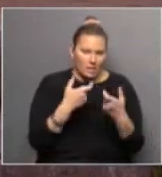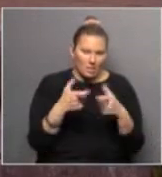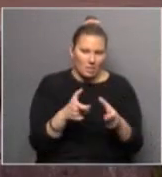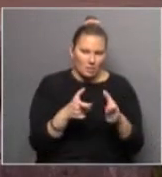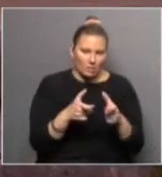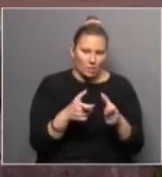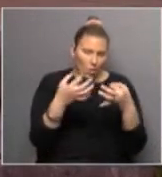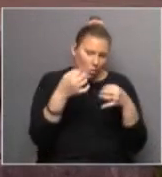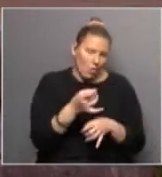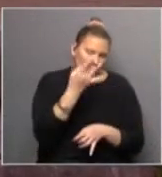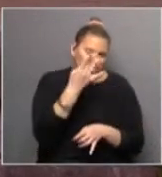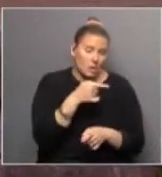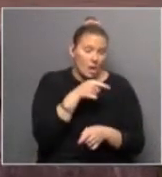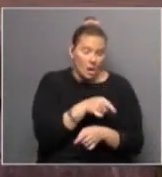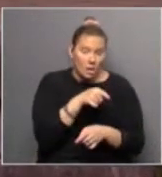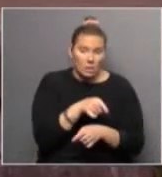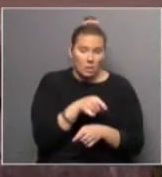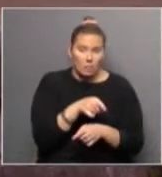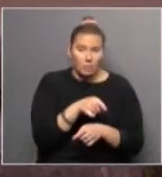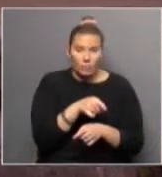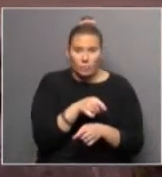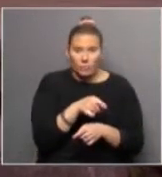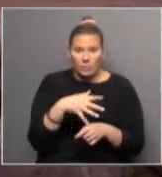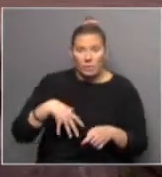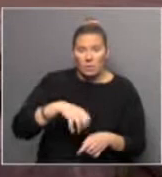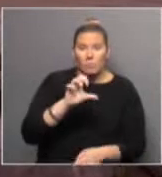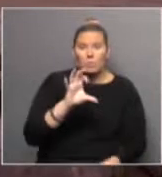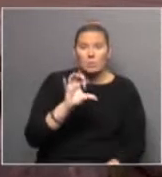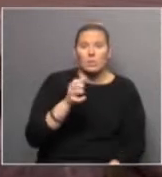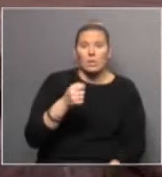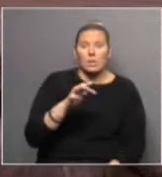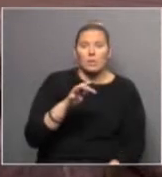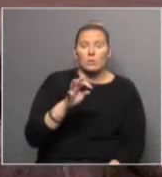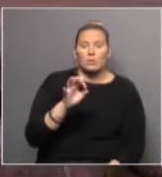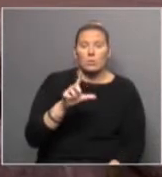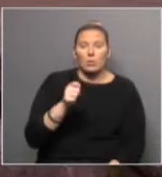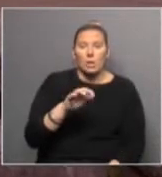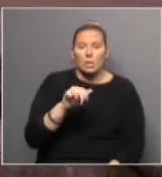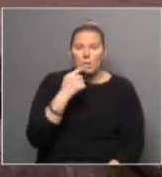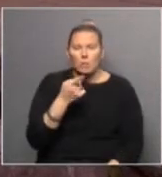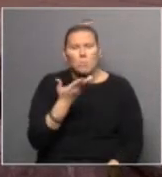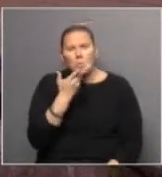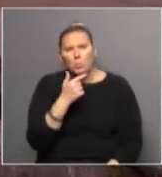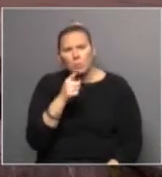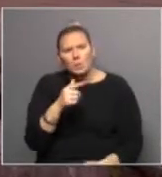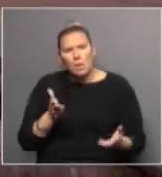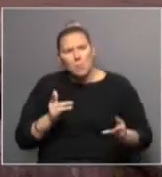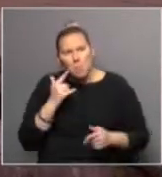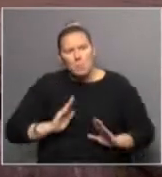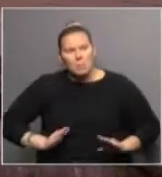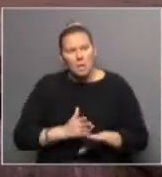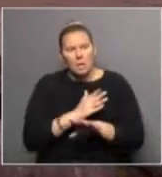¿no? Entonces ahí fue donde llevamos a Santa Olalla. Cuando Santa Olalla dijo, me gustaría hacer preproducción con ustedes unos